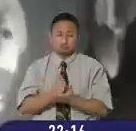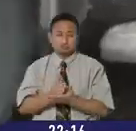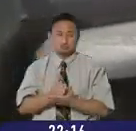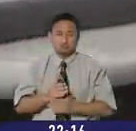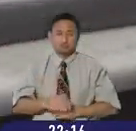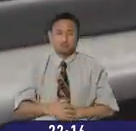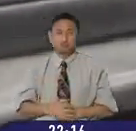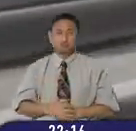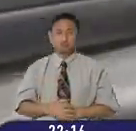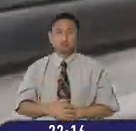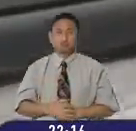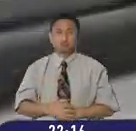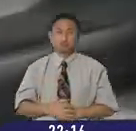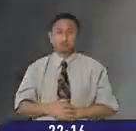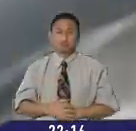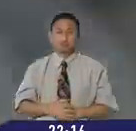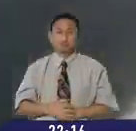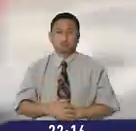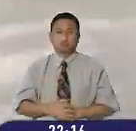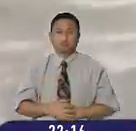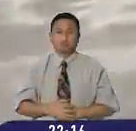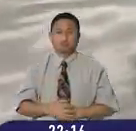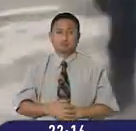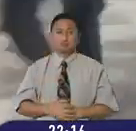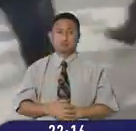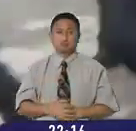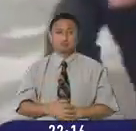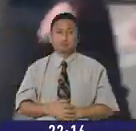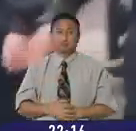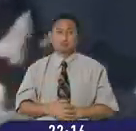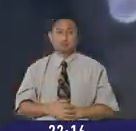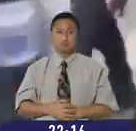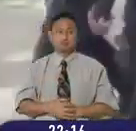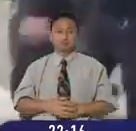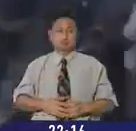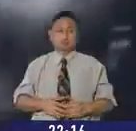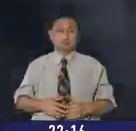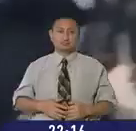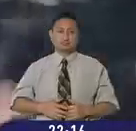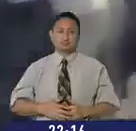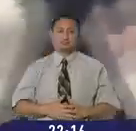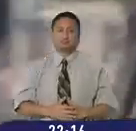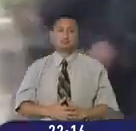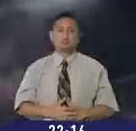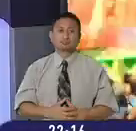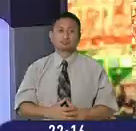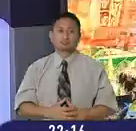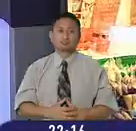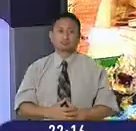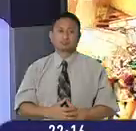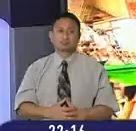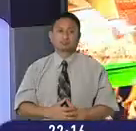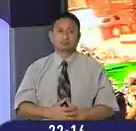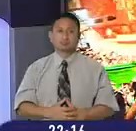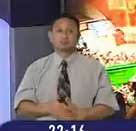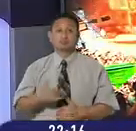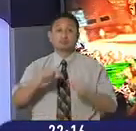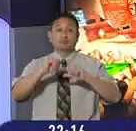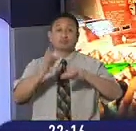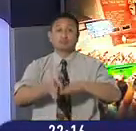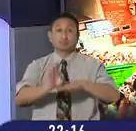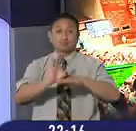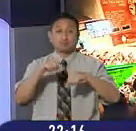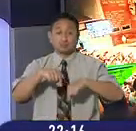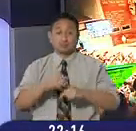falso. Con cámara de Hilario Vera, informó Jorge Escobar. La Asamblea